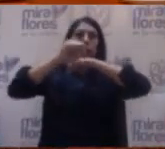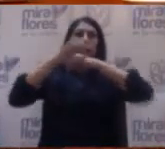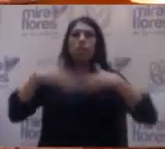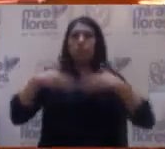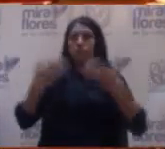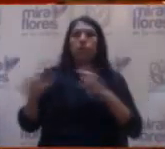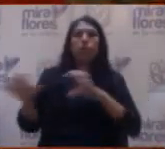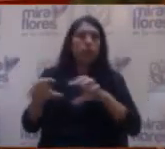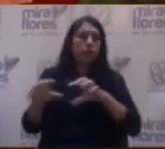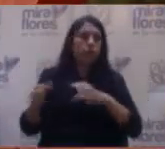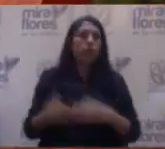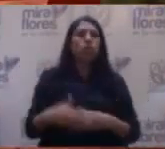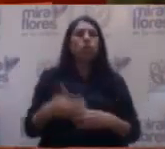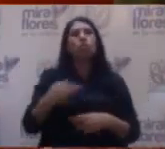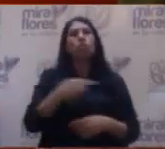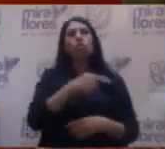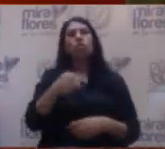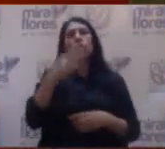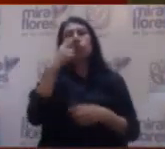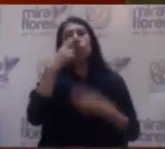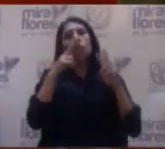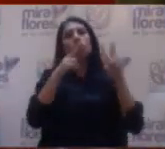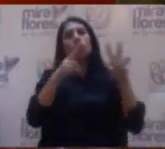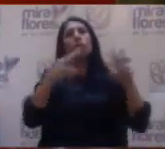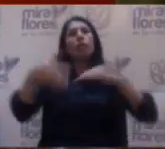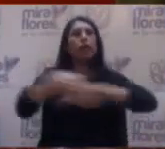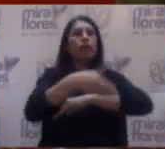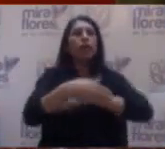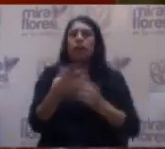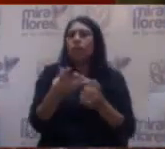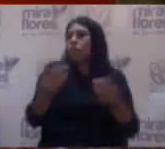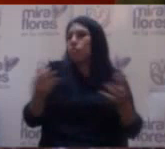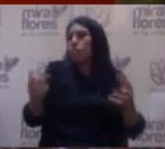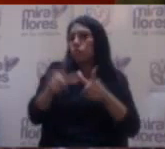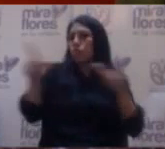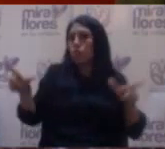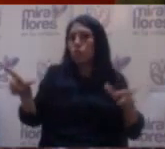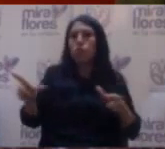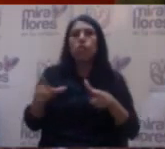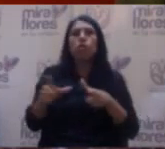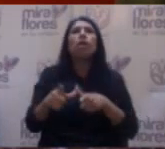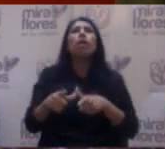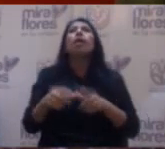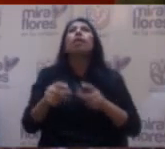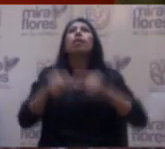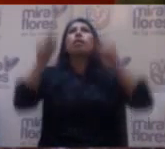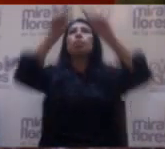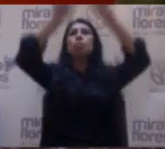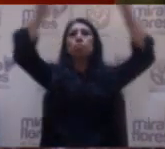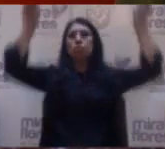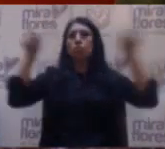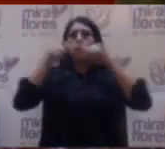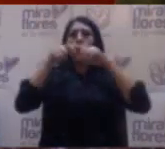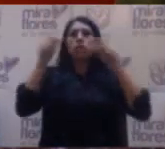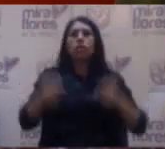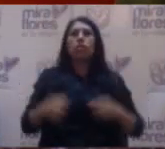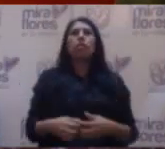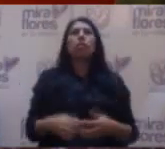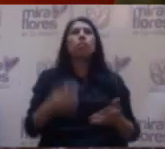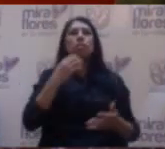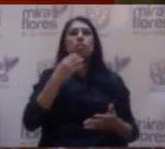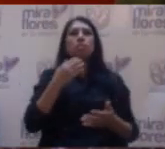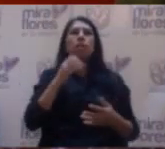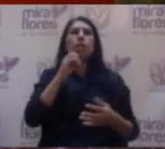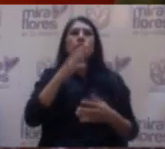usted puede ver en las calles, hay muchos lugares donde se han puesto banners, donde se pide respeto justamente por